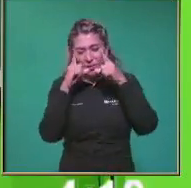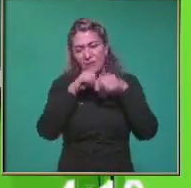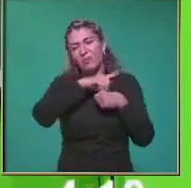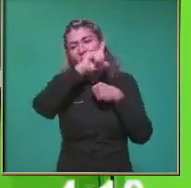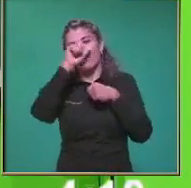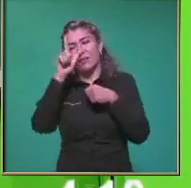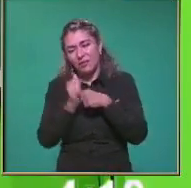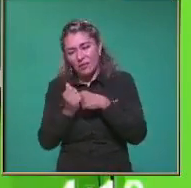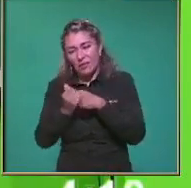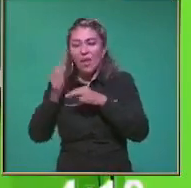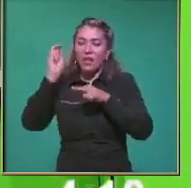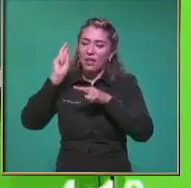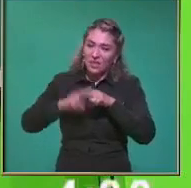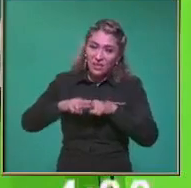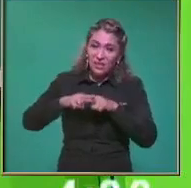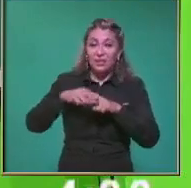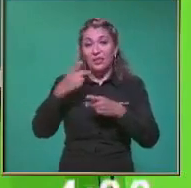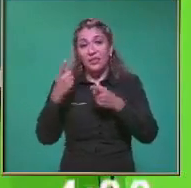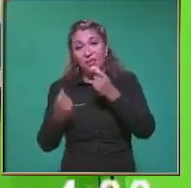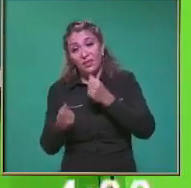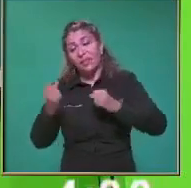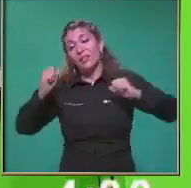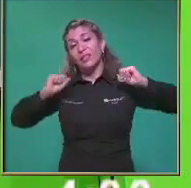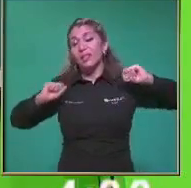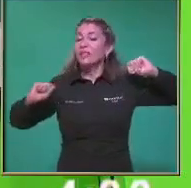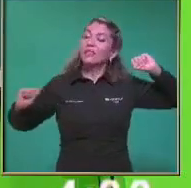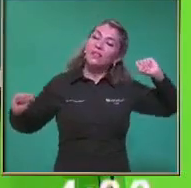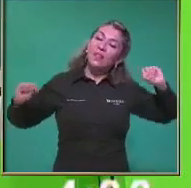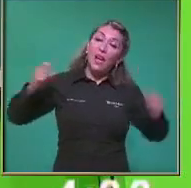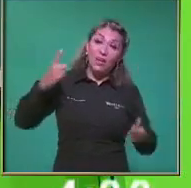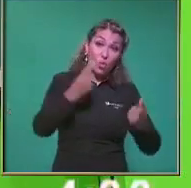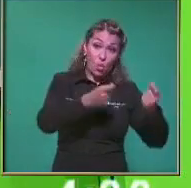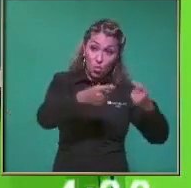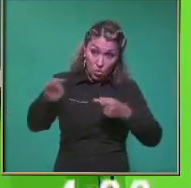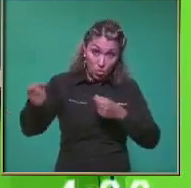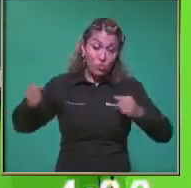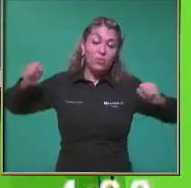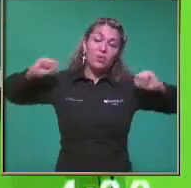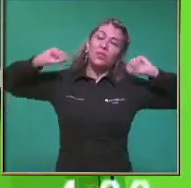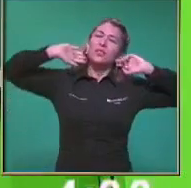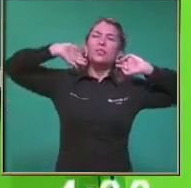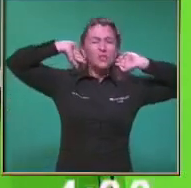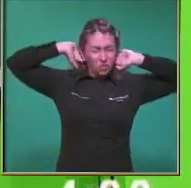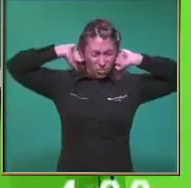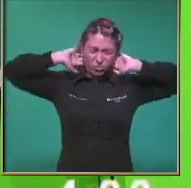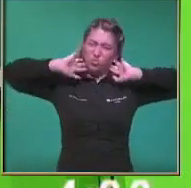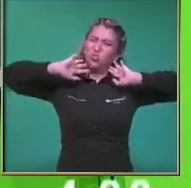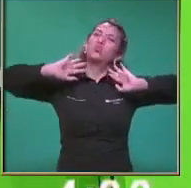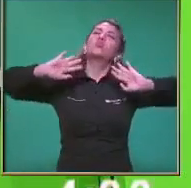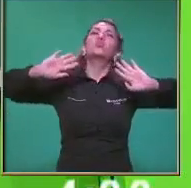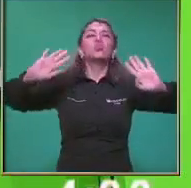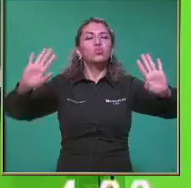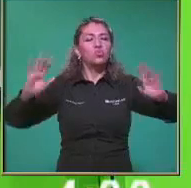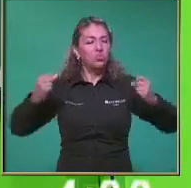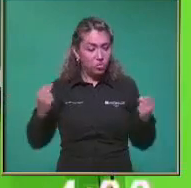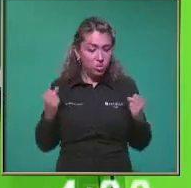luego algunos pues nos estiramos, ¿sí? Para agarrar un poquito de energía y luego nos sentamos.